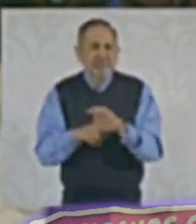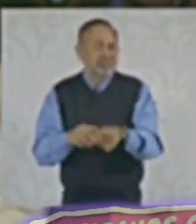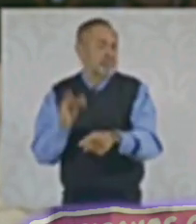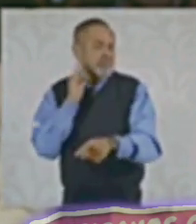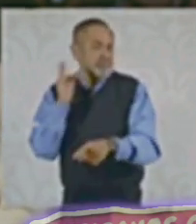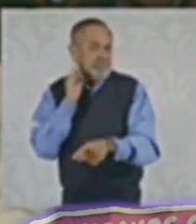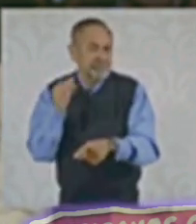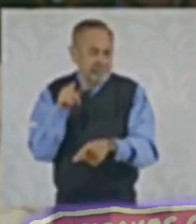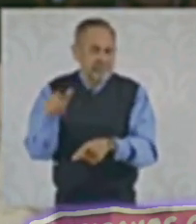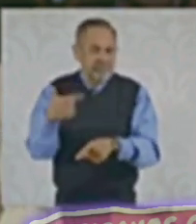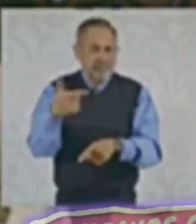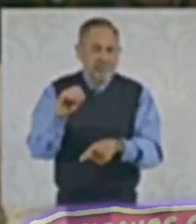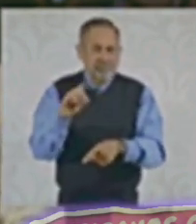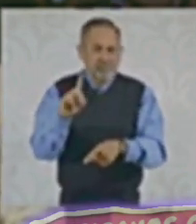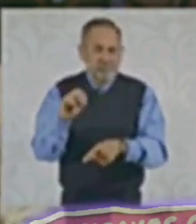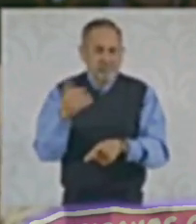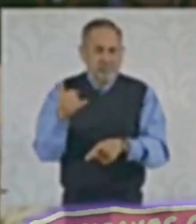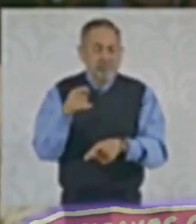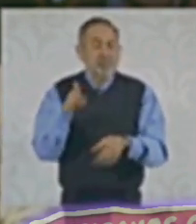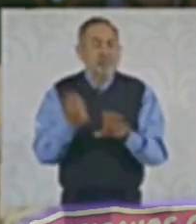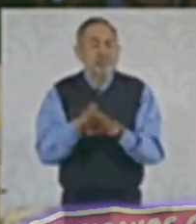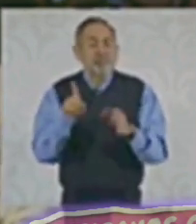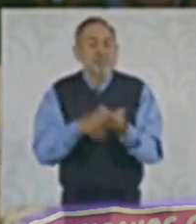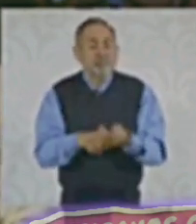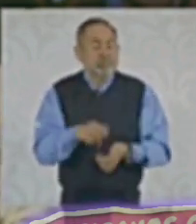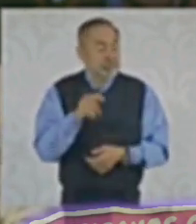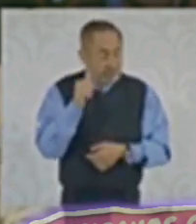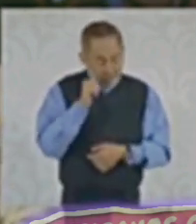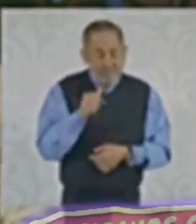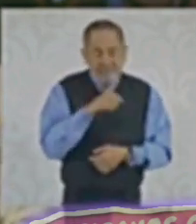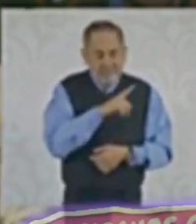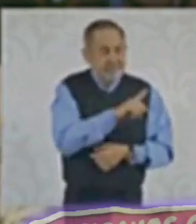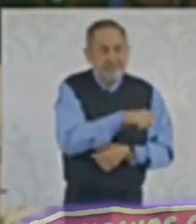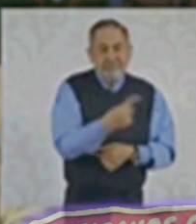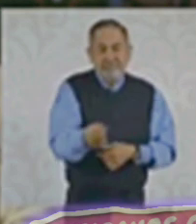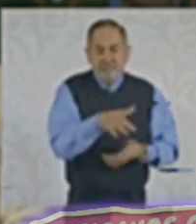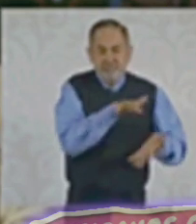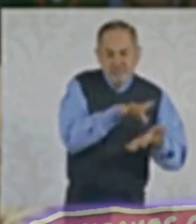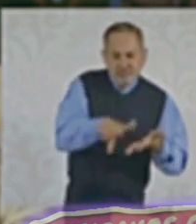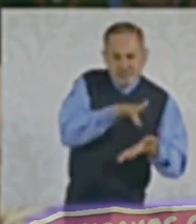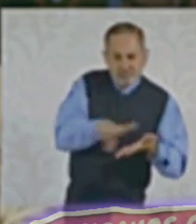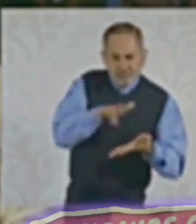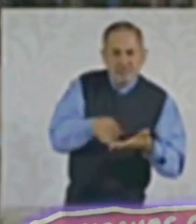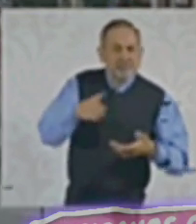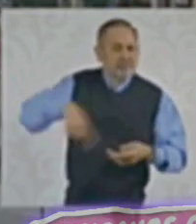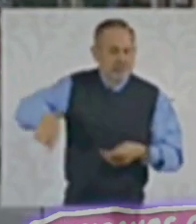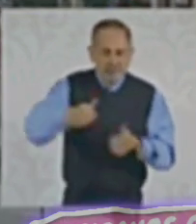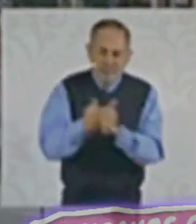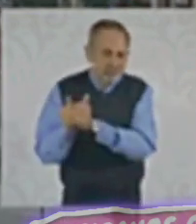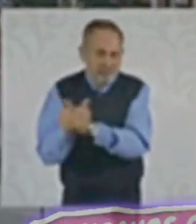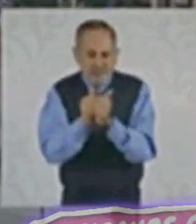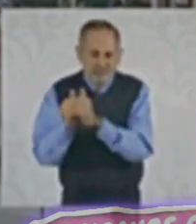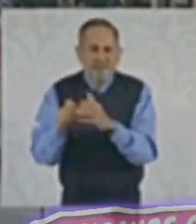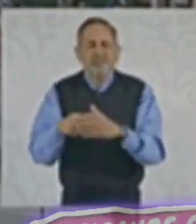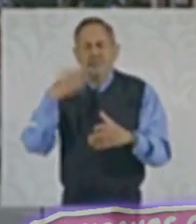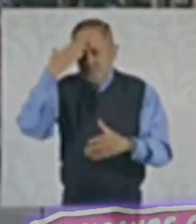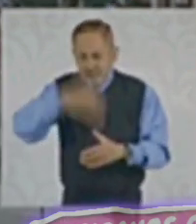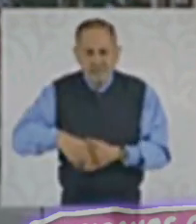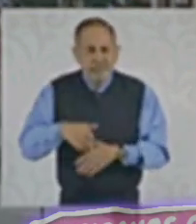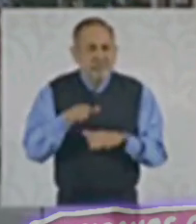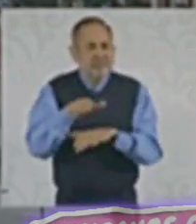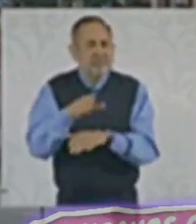Ernestina Godoy, de este apoyo que sí en efecto han tenido muchas mujeres en el acompañamiento cuando existen